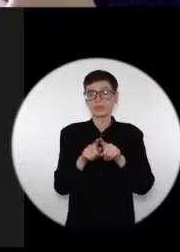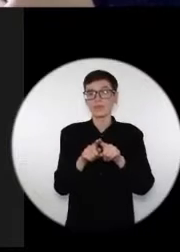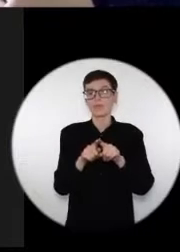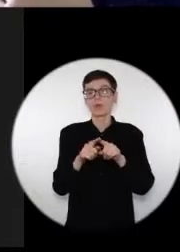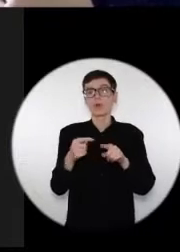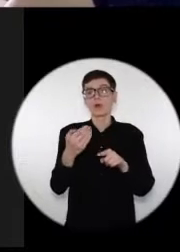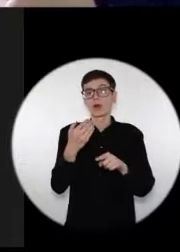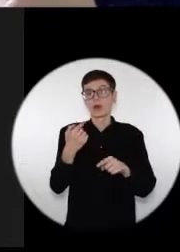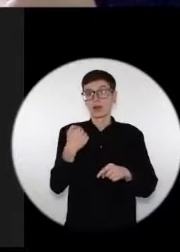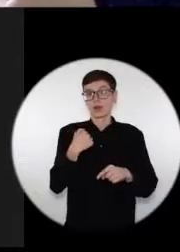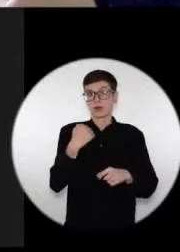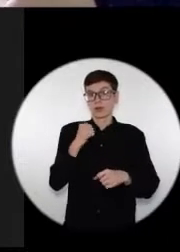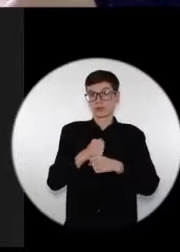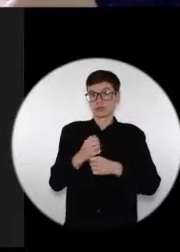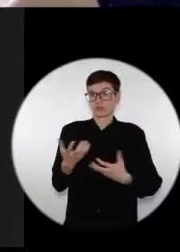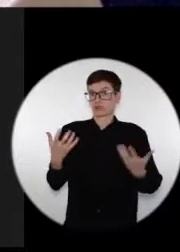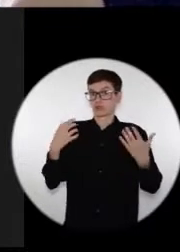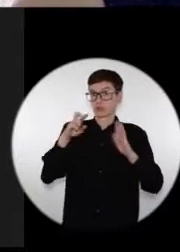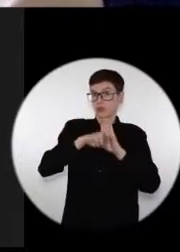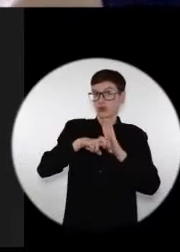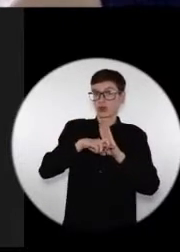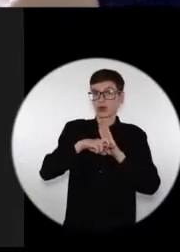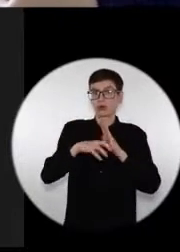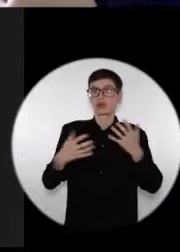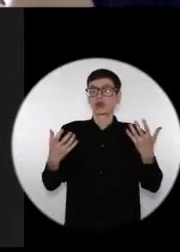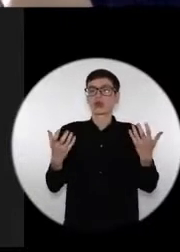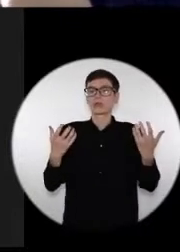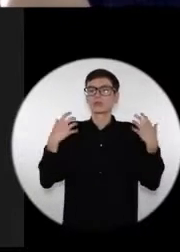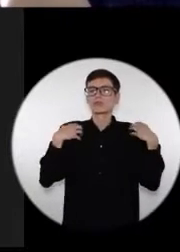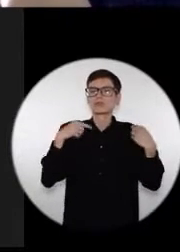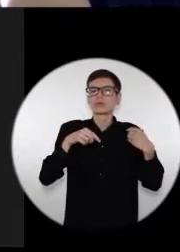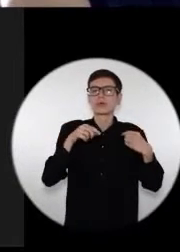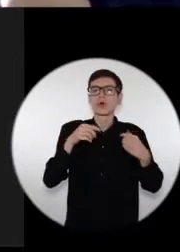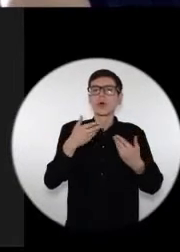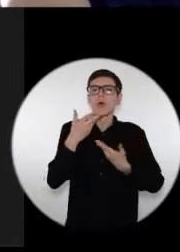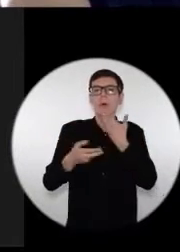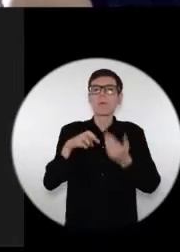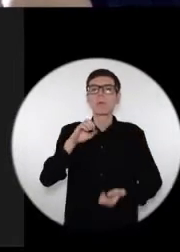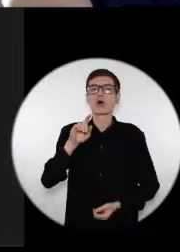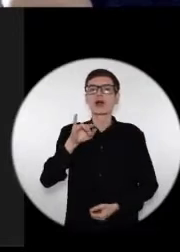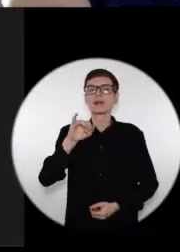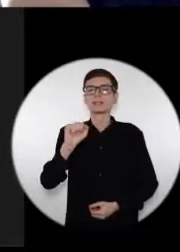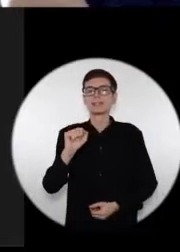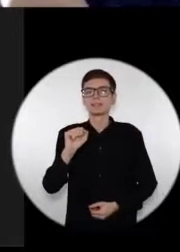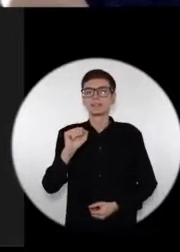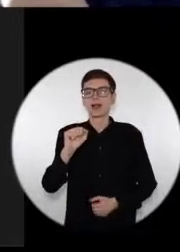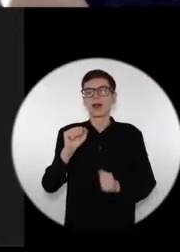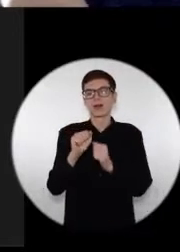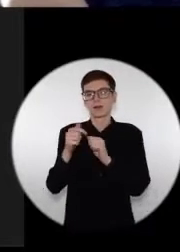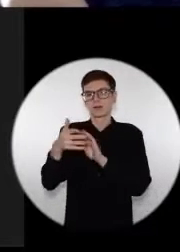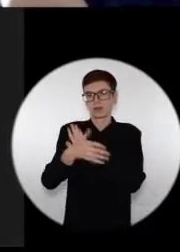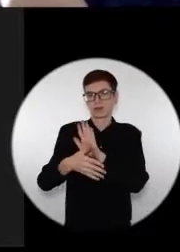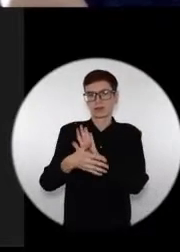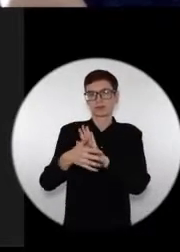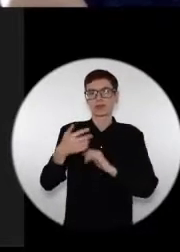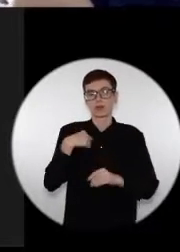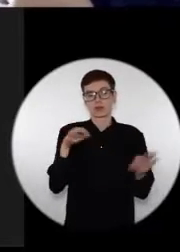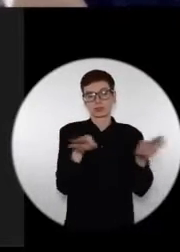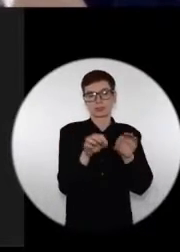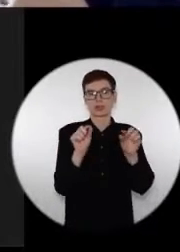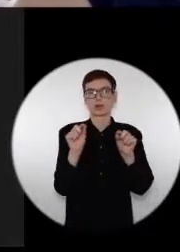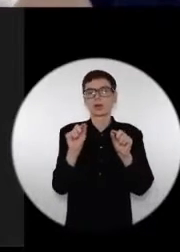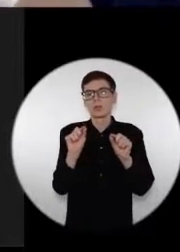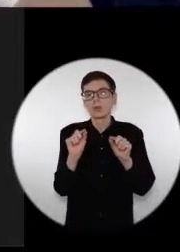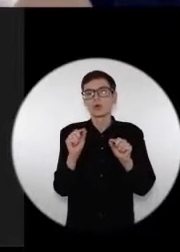eso entonces el trabajo este trasunto en primer lugar trabajamos con especia original que fue escrita para el proyecto yo les expliqué a